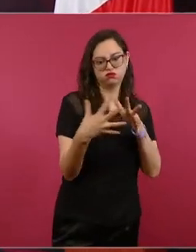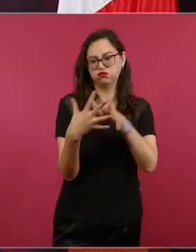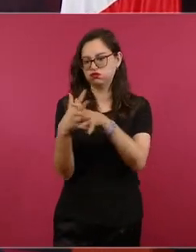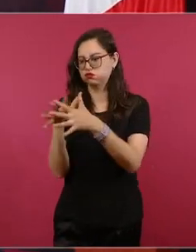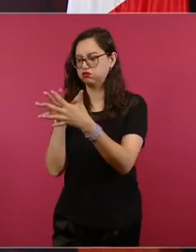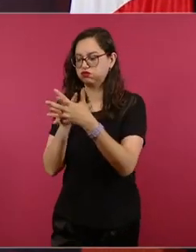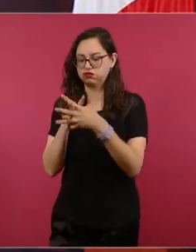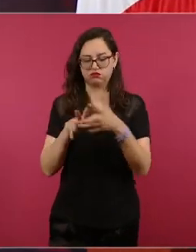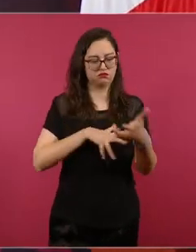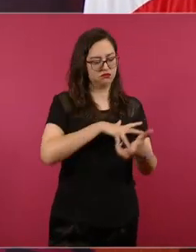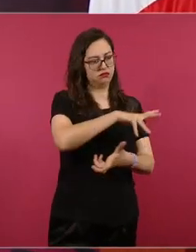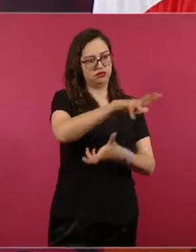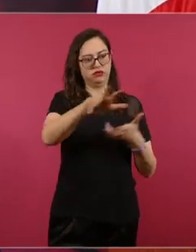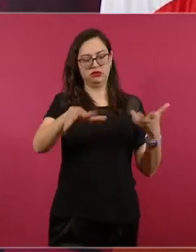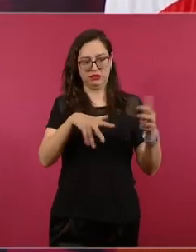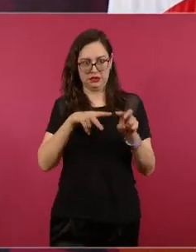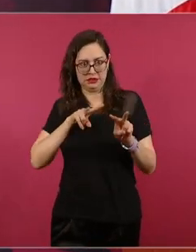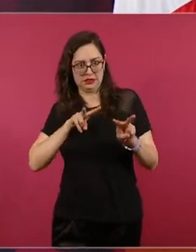están